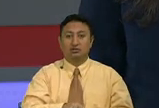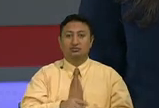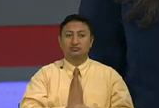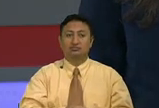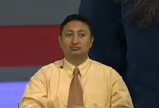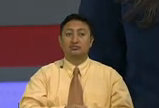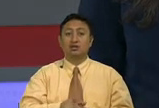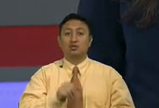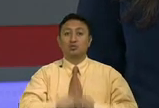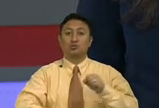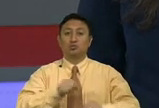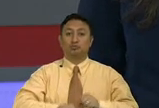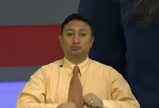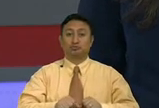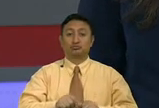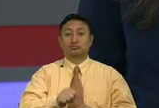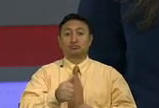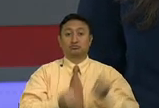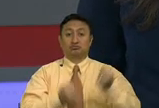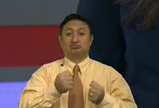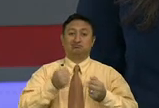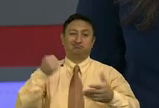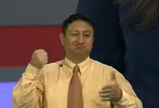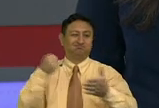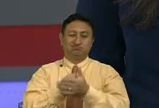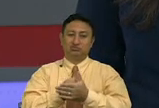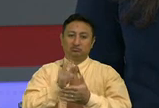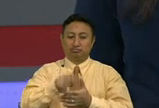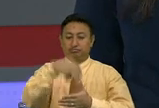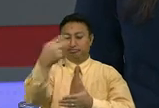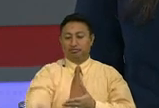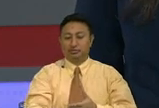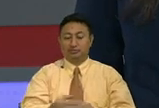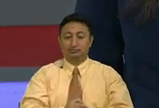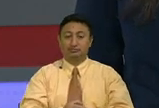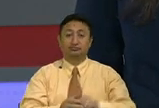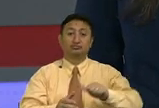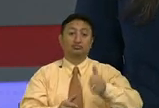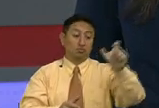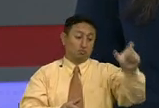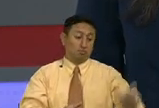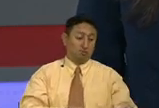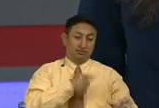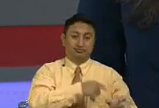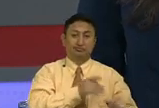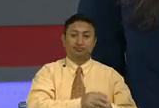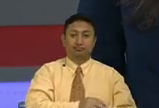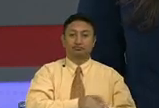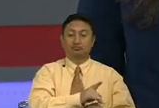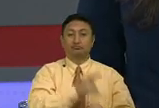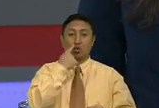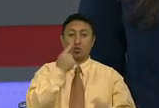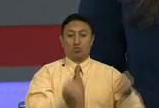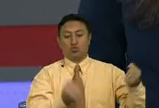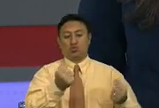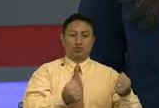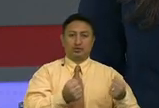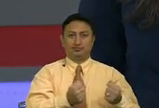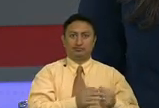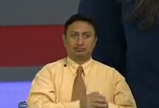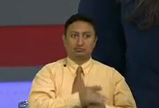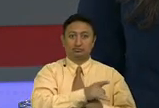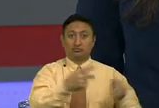un triciclo y quien fue atropellado por un bus interprovincial. La otra víctima mortal es el conductor de un camión que chocó frontalmente